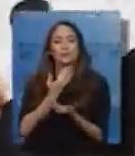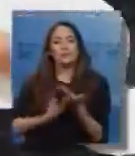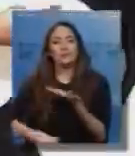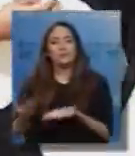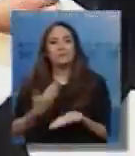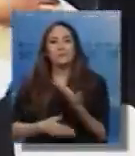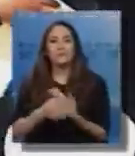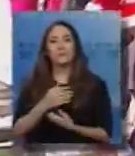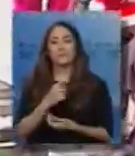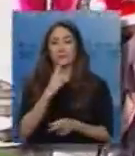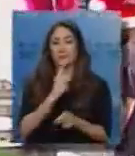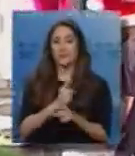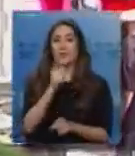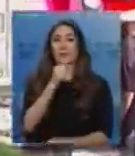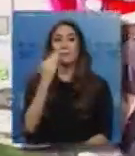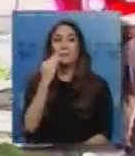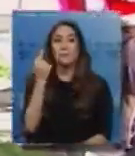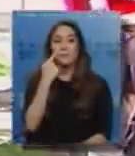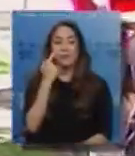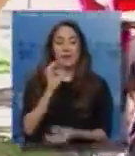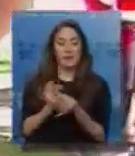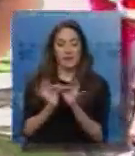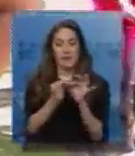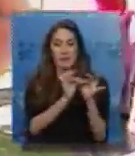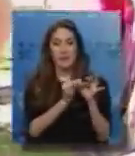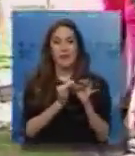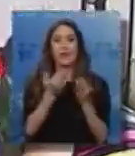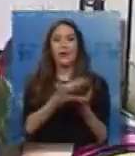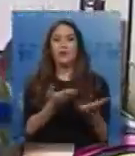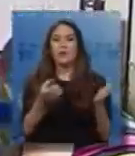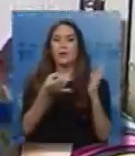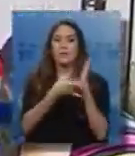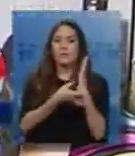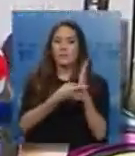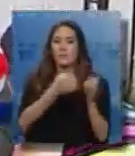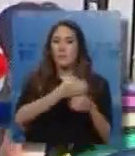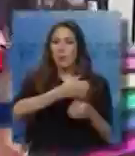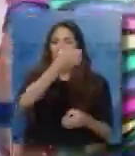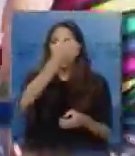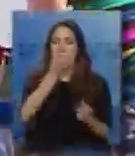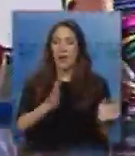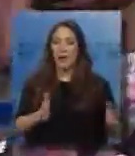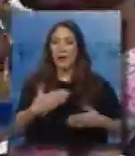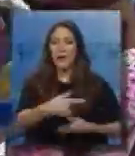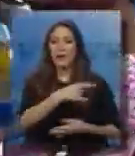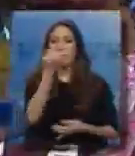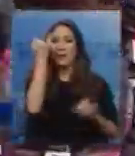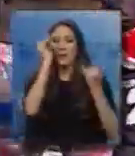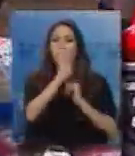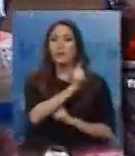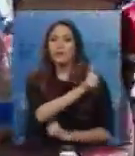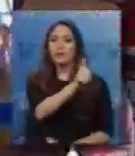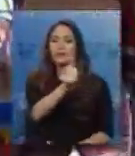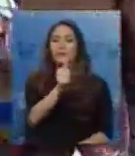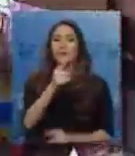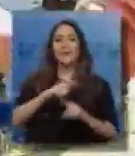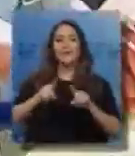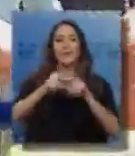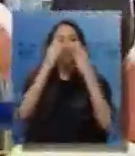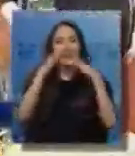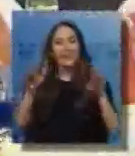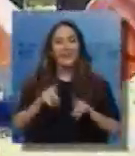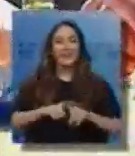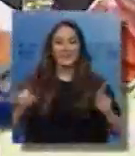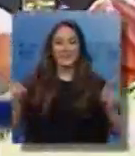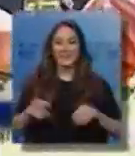también fueron elaborados por sus padres de familia con material reciclado. Así hicieron de esta celebración una Navidad diferente.